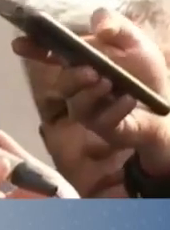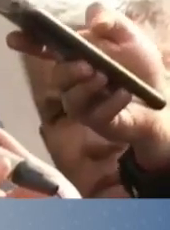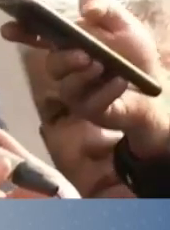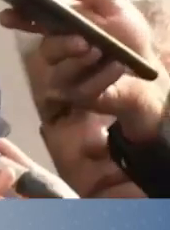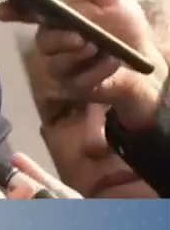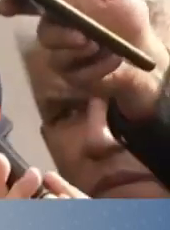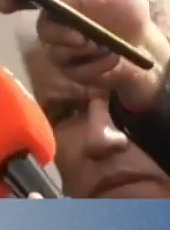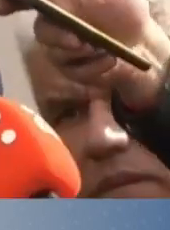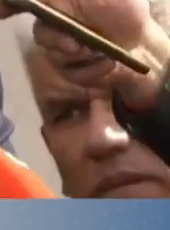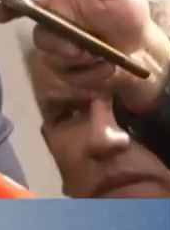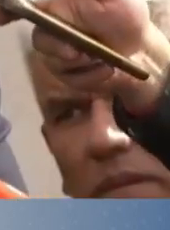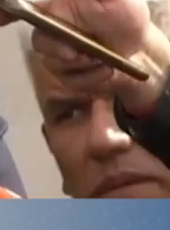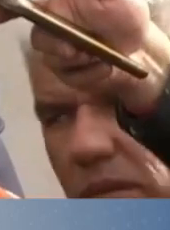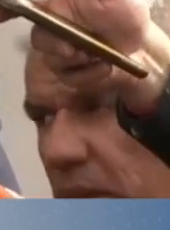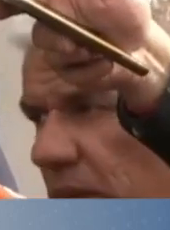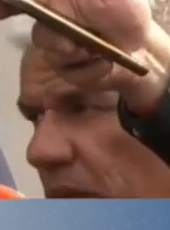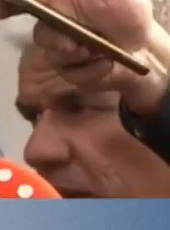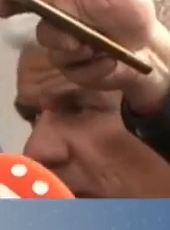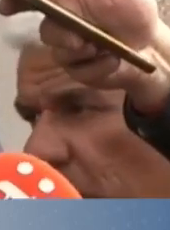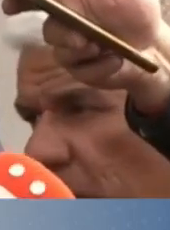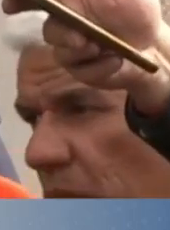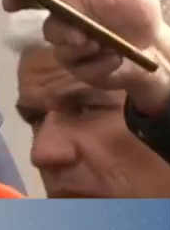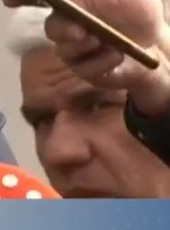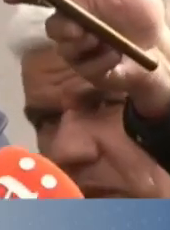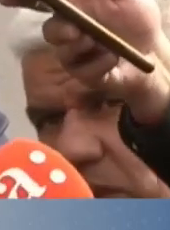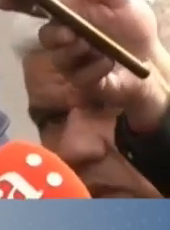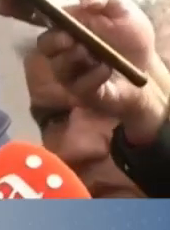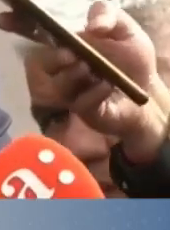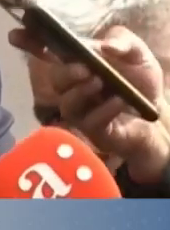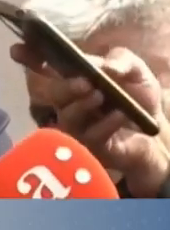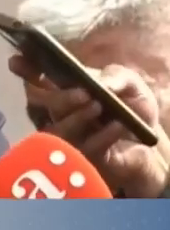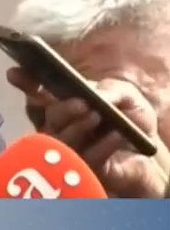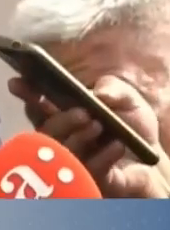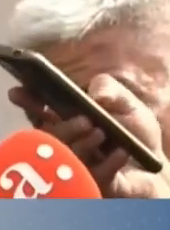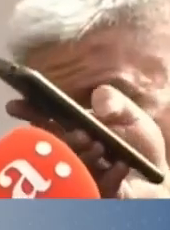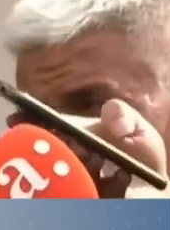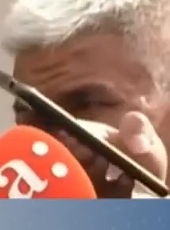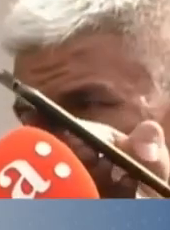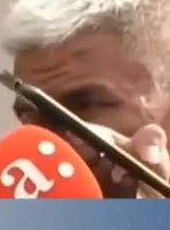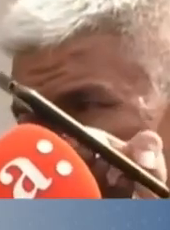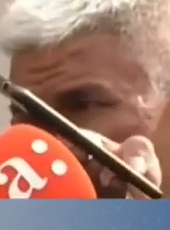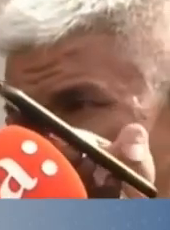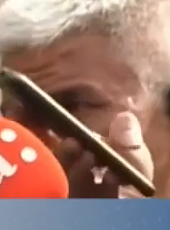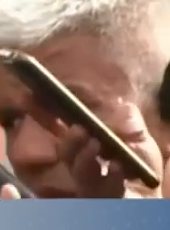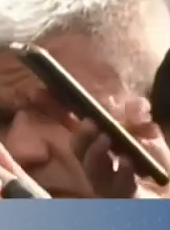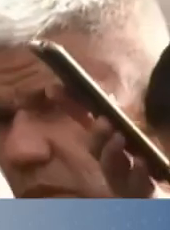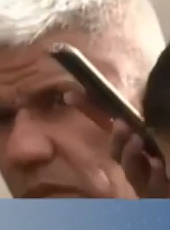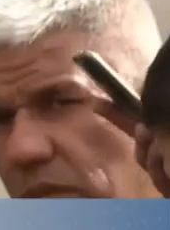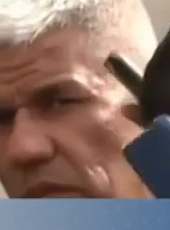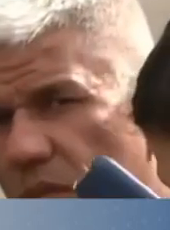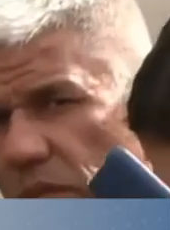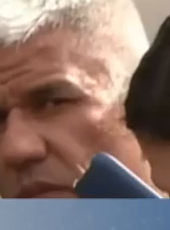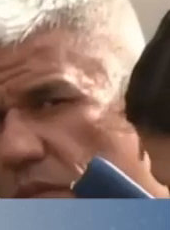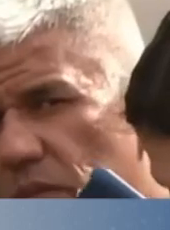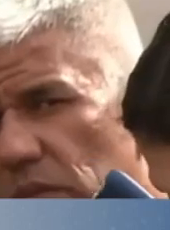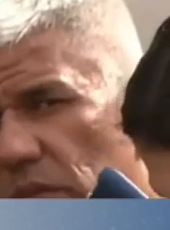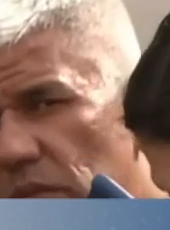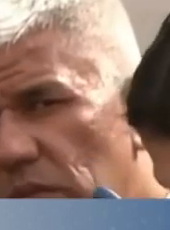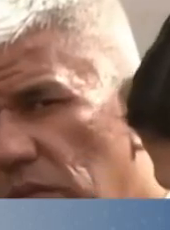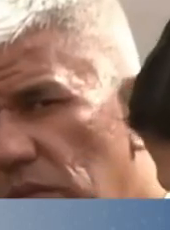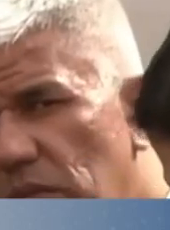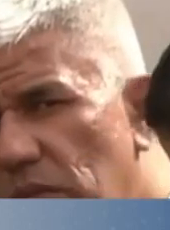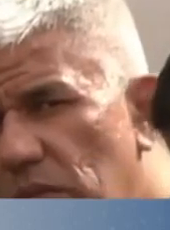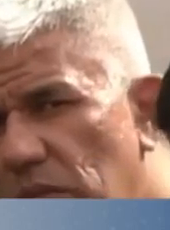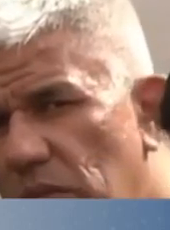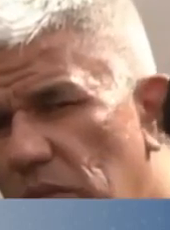espartanos, la banda de los chotas, la banda de los valencianos. En la zona sur de Santiago hemos tenido que investigar a la organización criminal Bang de Fujian, que es una organización mafiosa